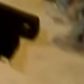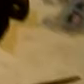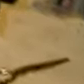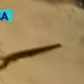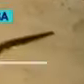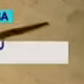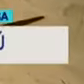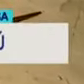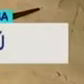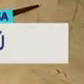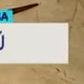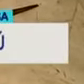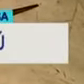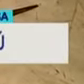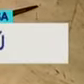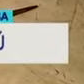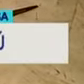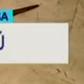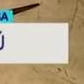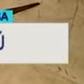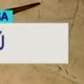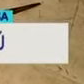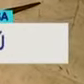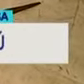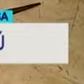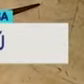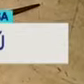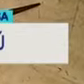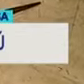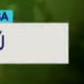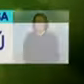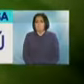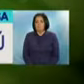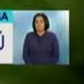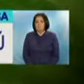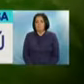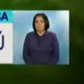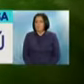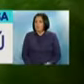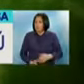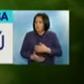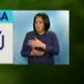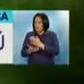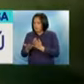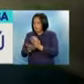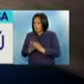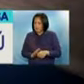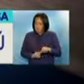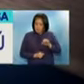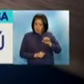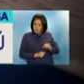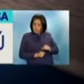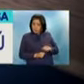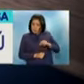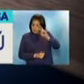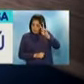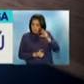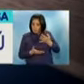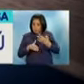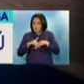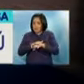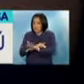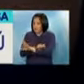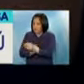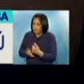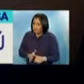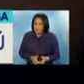Según la investigación de la Policía Judicial desde la frontera sur Perú y por partes, estarían ingresando sofisticadas armas de